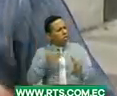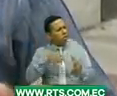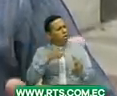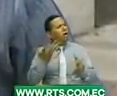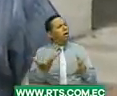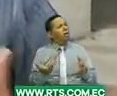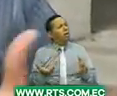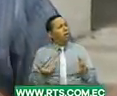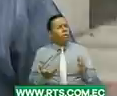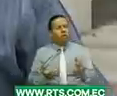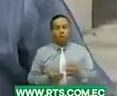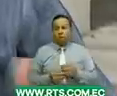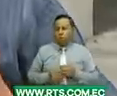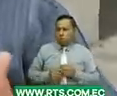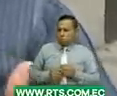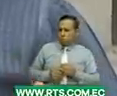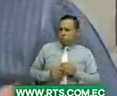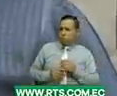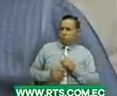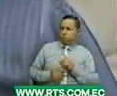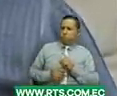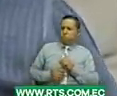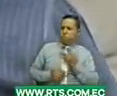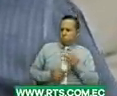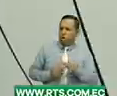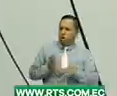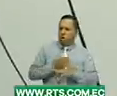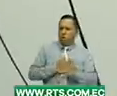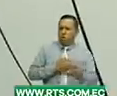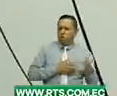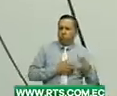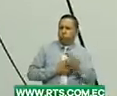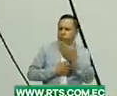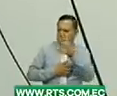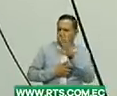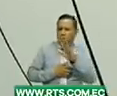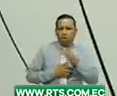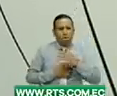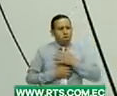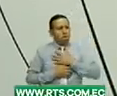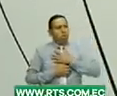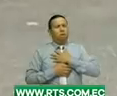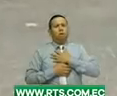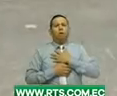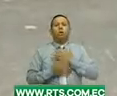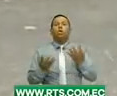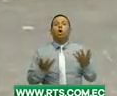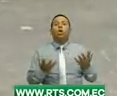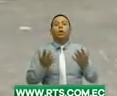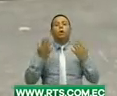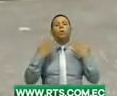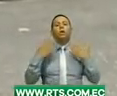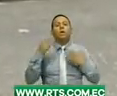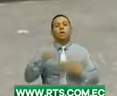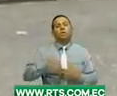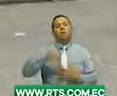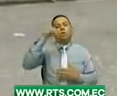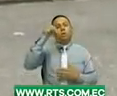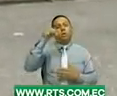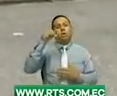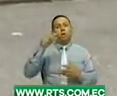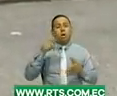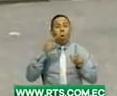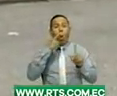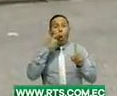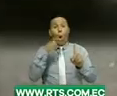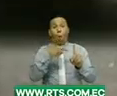señor me dice, no, se lo acaban de llevar. El hecho se registró en la ciudadela Guayaquil, al norte de la urbe. El perjudicado